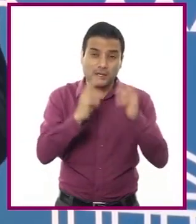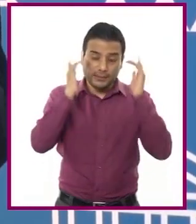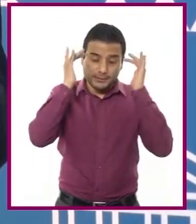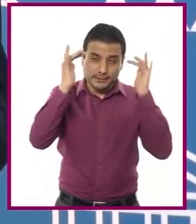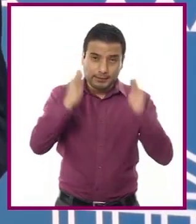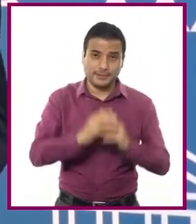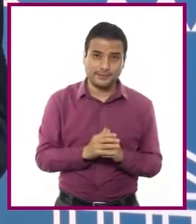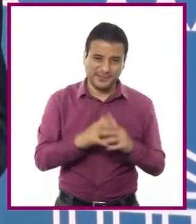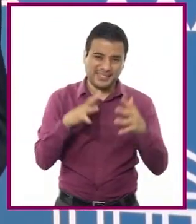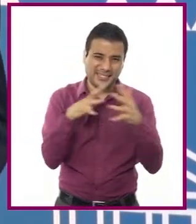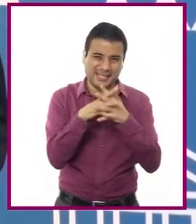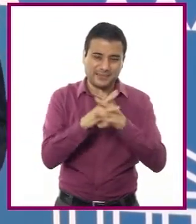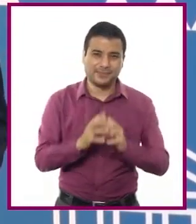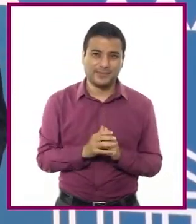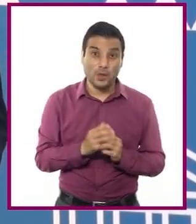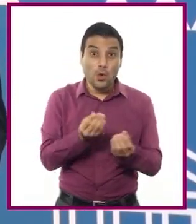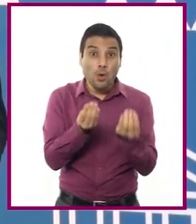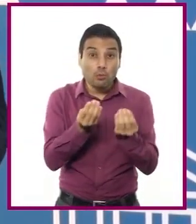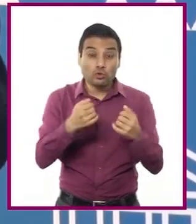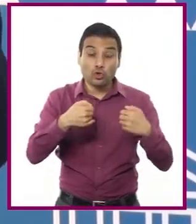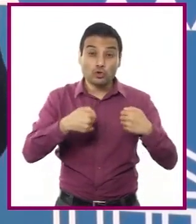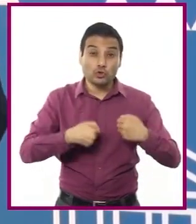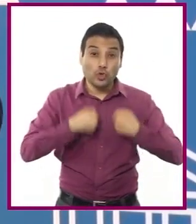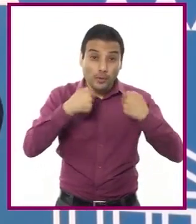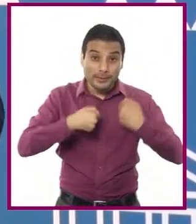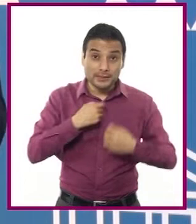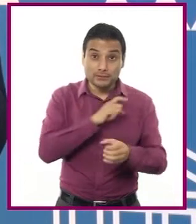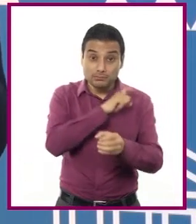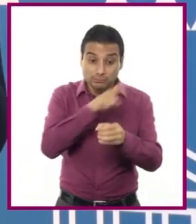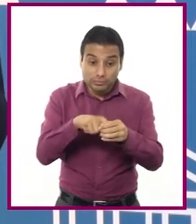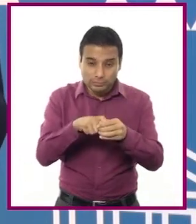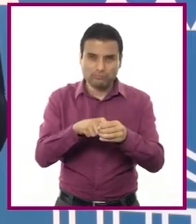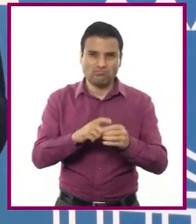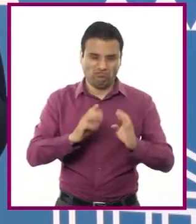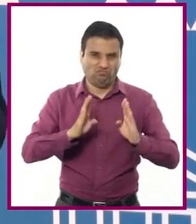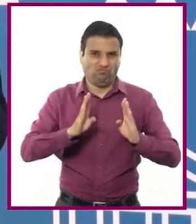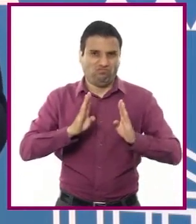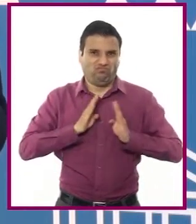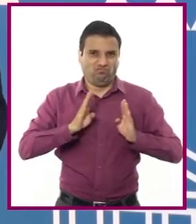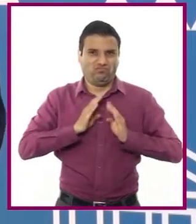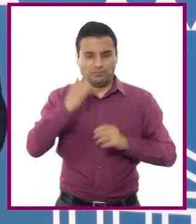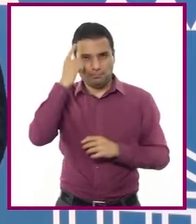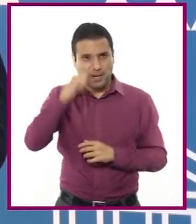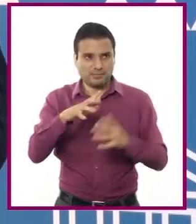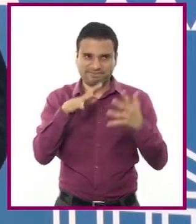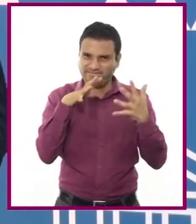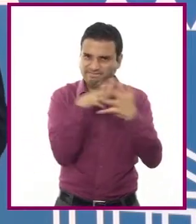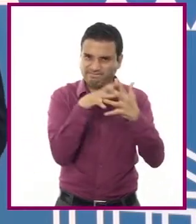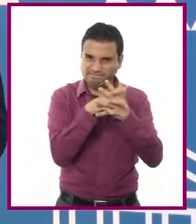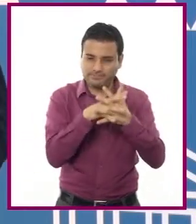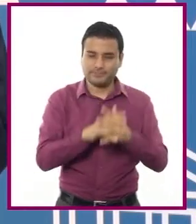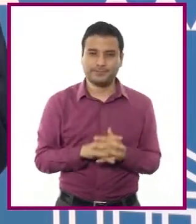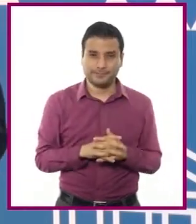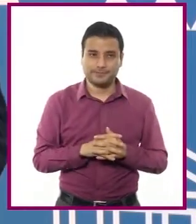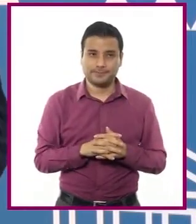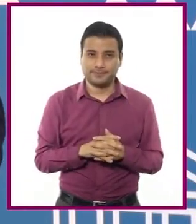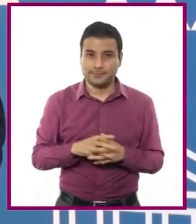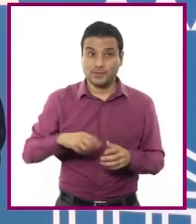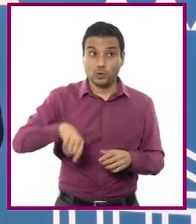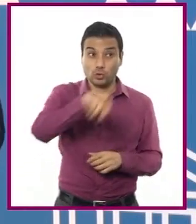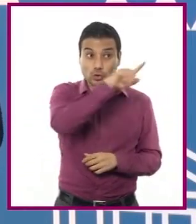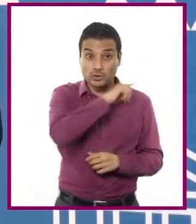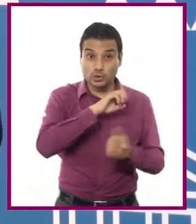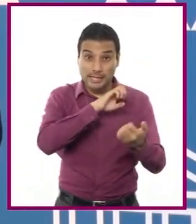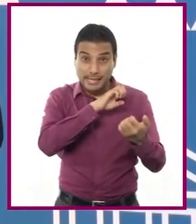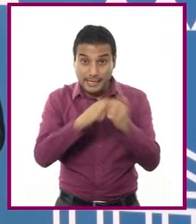soviéticos fueron enlistados con el pretexto de defender al socialismo y a su patria, combatiendo a un enemigo que no les había